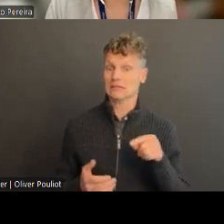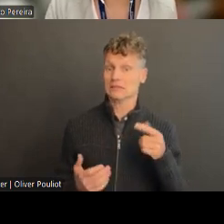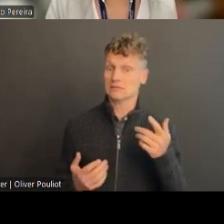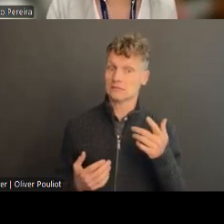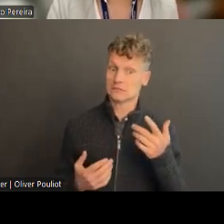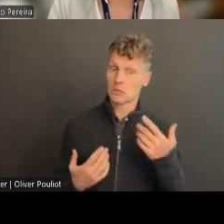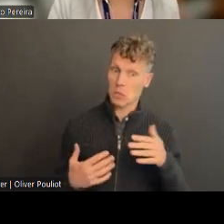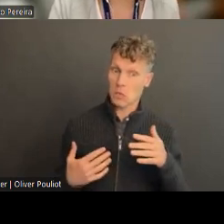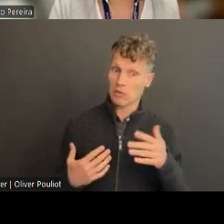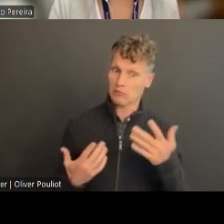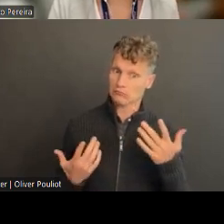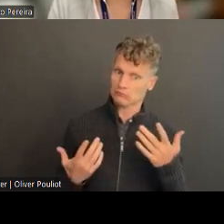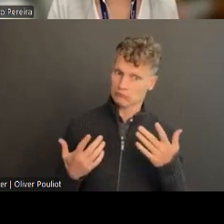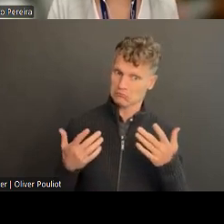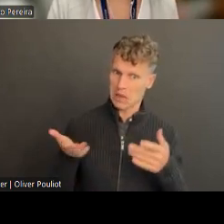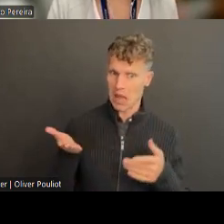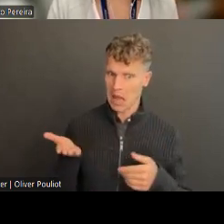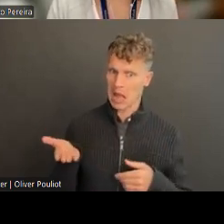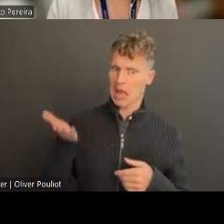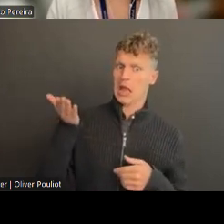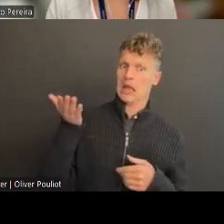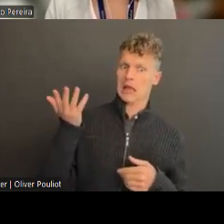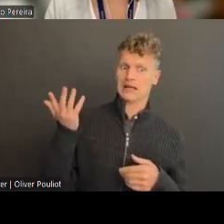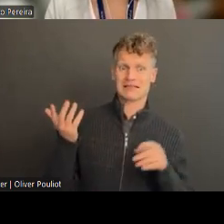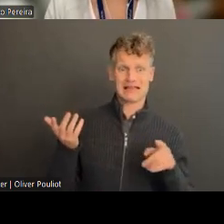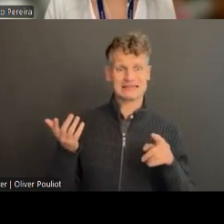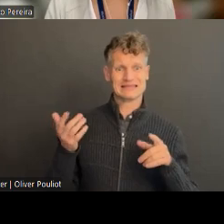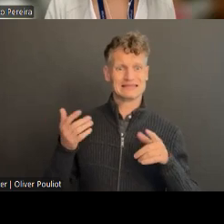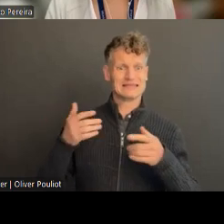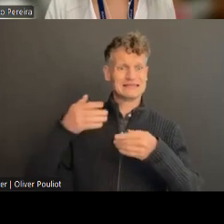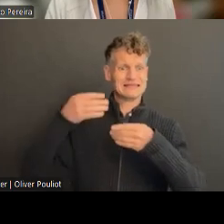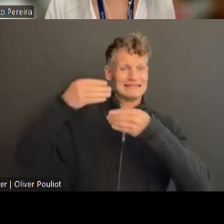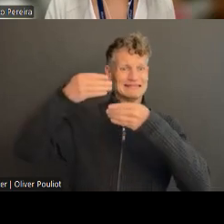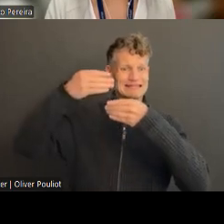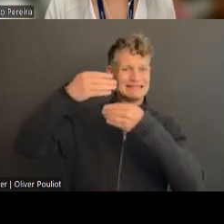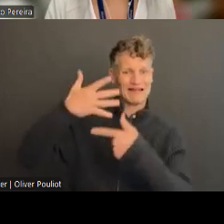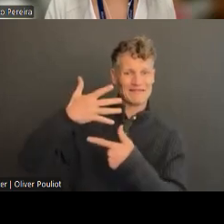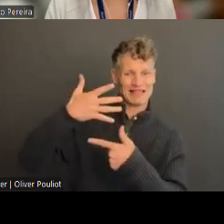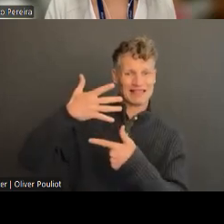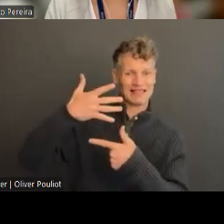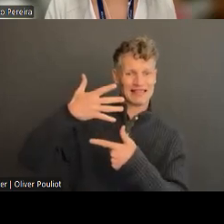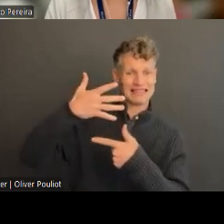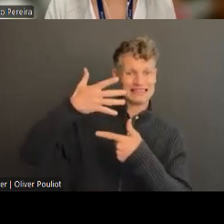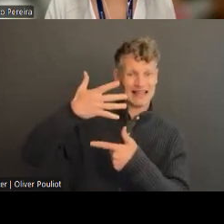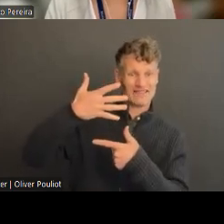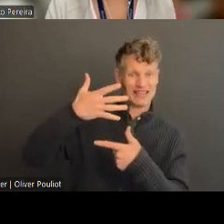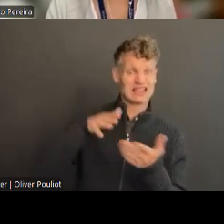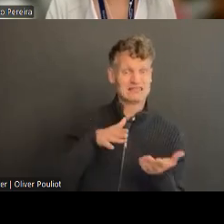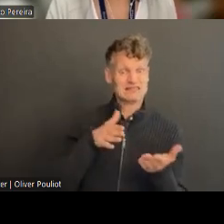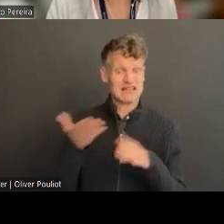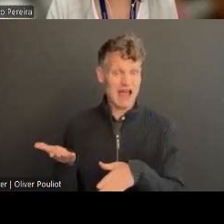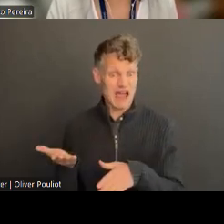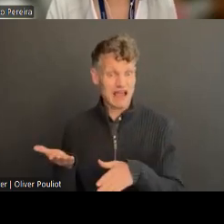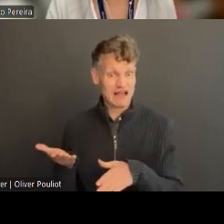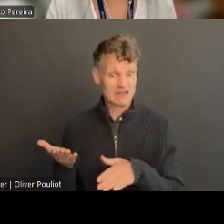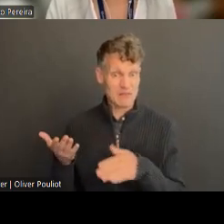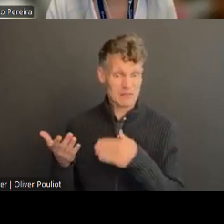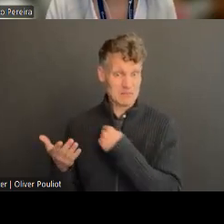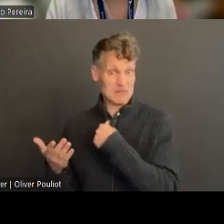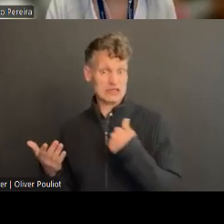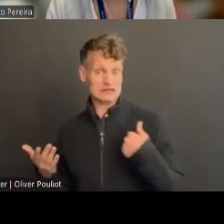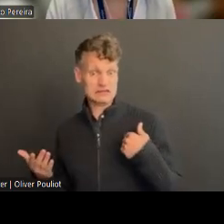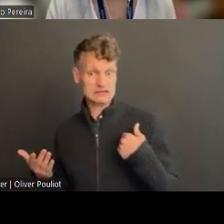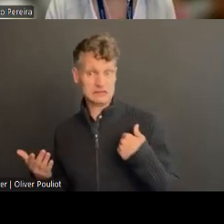7º lugar de mortalidad en la mujer y sabemos que alrededor de 600 a 700 mujeres fallecen por cáncer cervicuterino